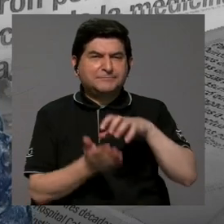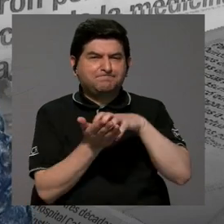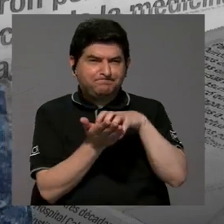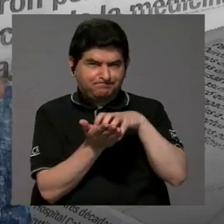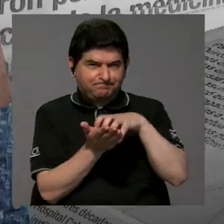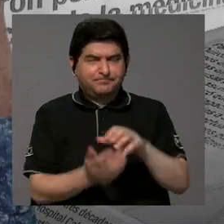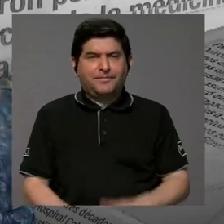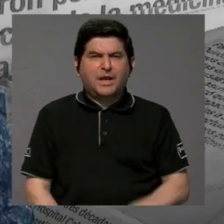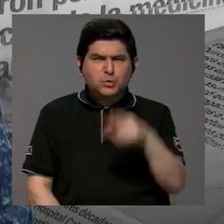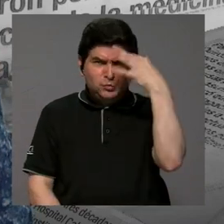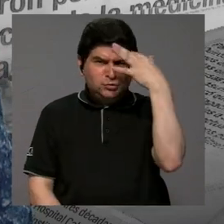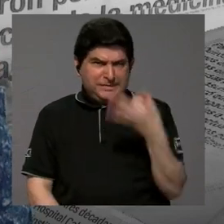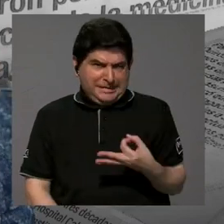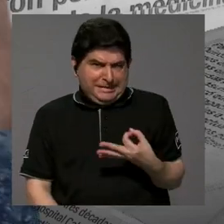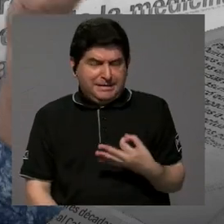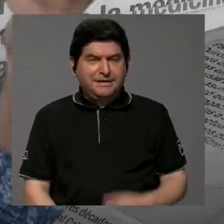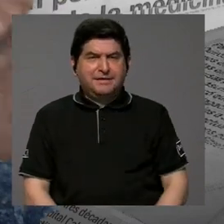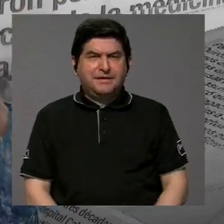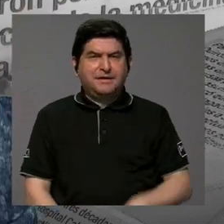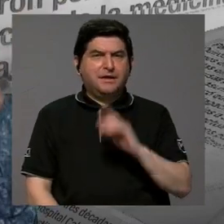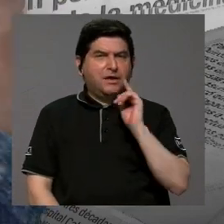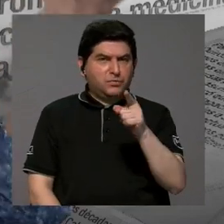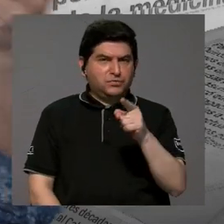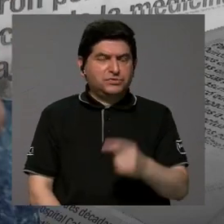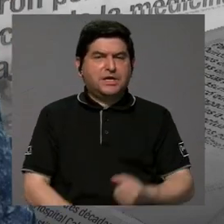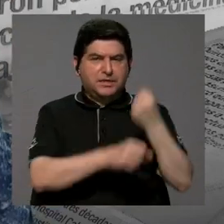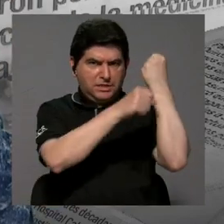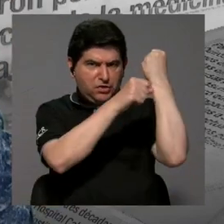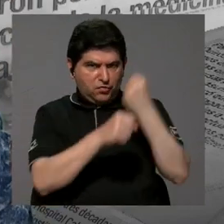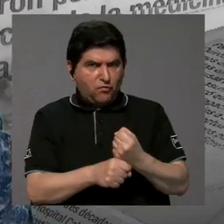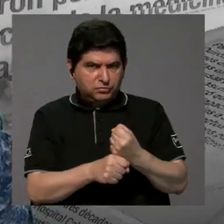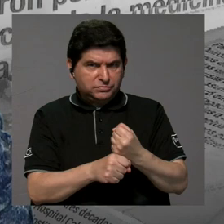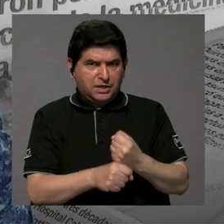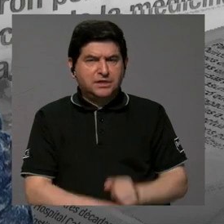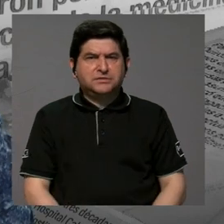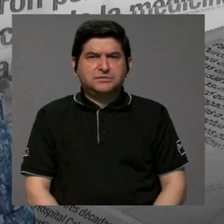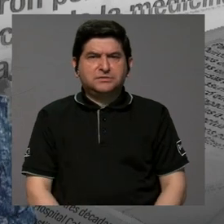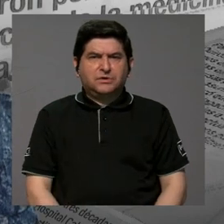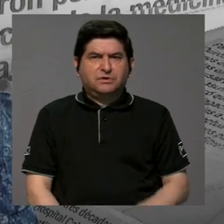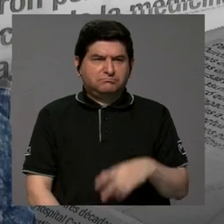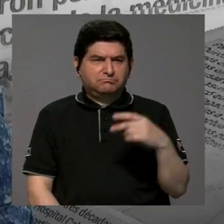duda. ¿Usted cree que usted y la fundación